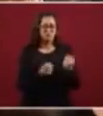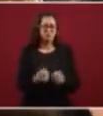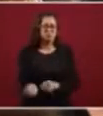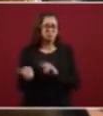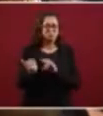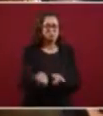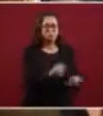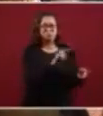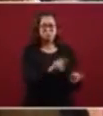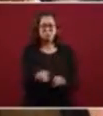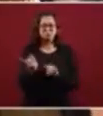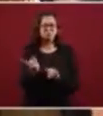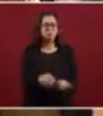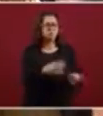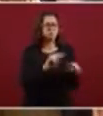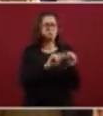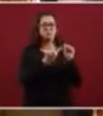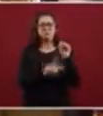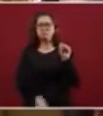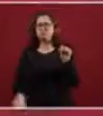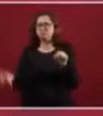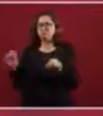Éramos cuatro.